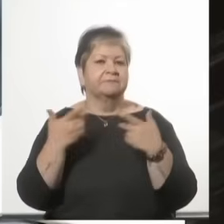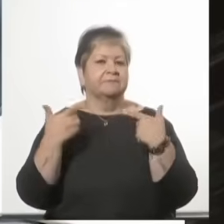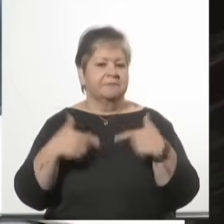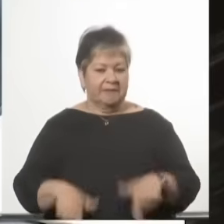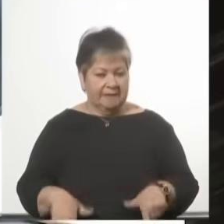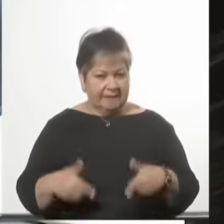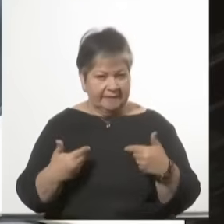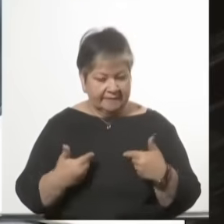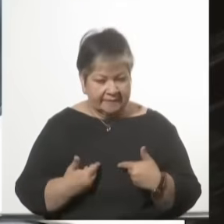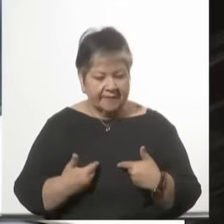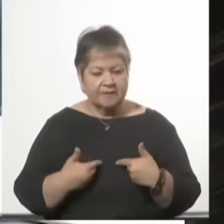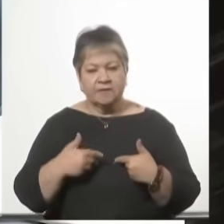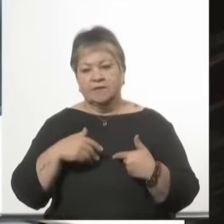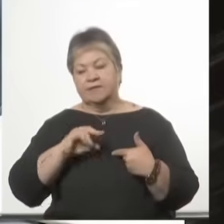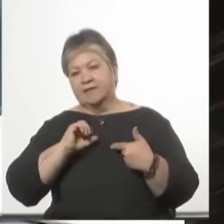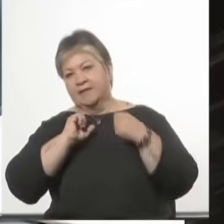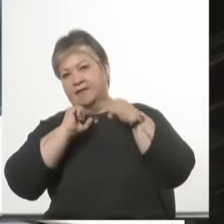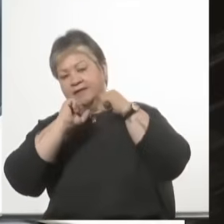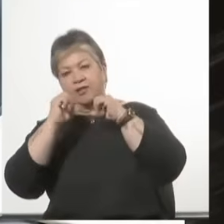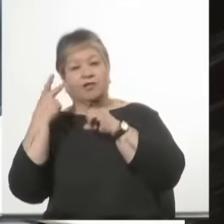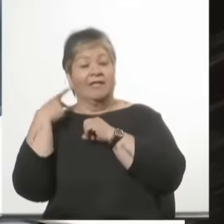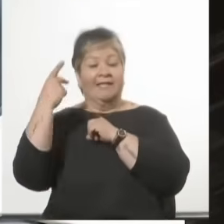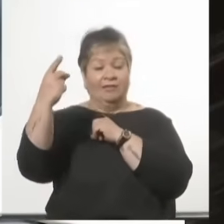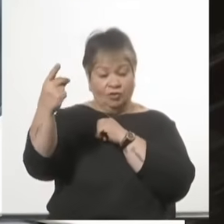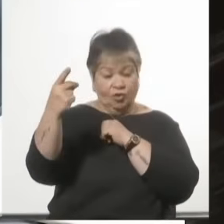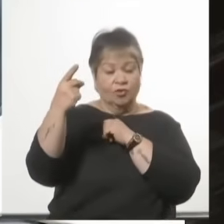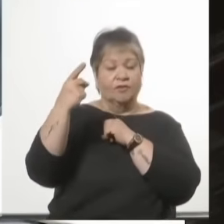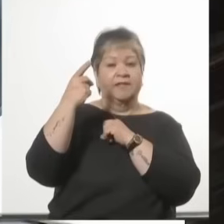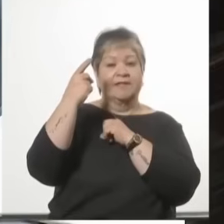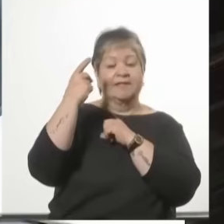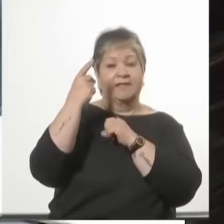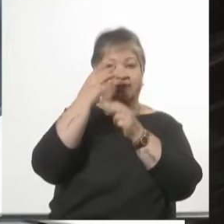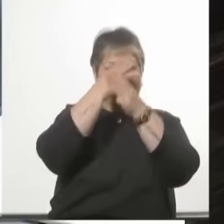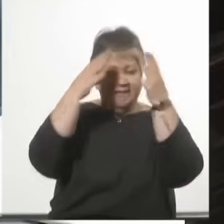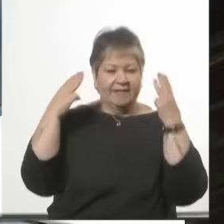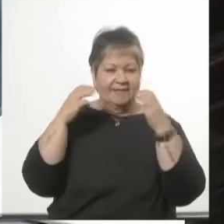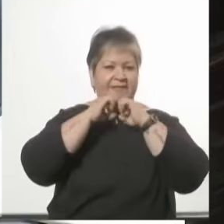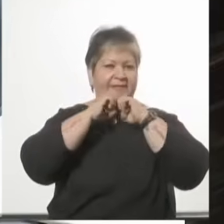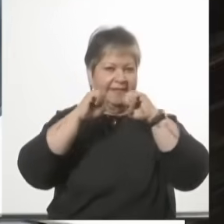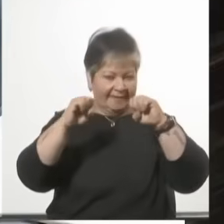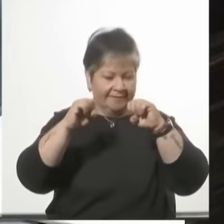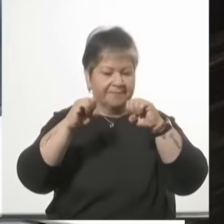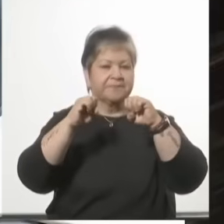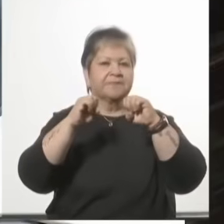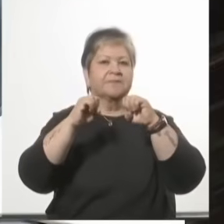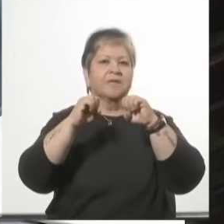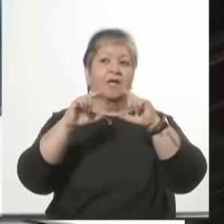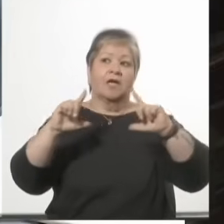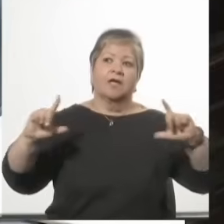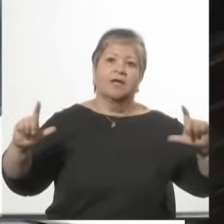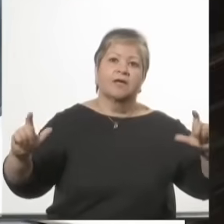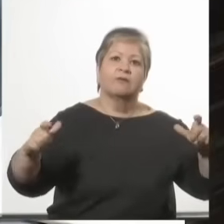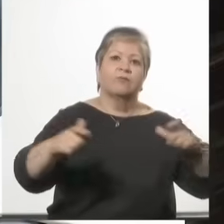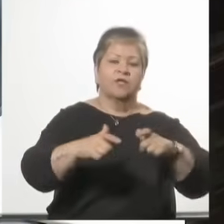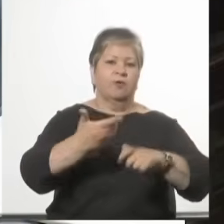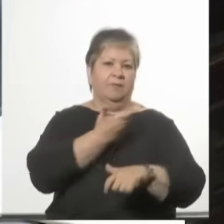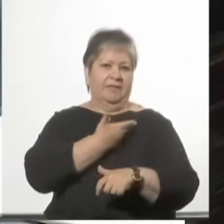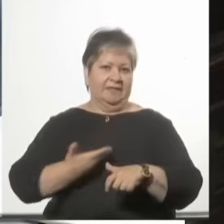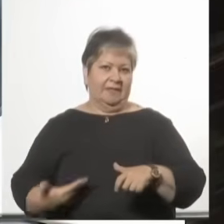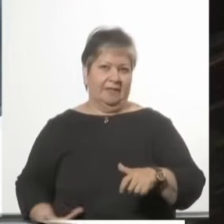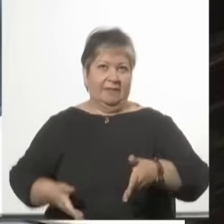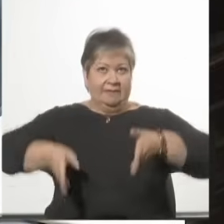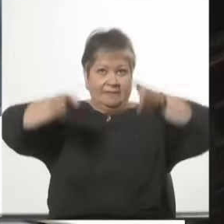y el subsecretario, el director general de Secretaría, nos reunimos en la